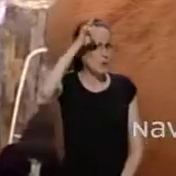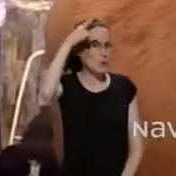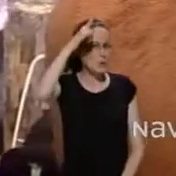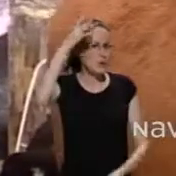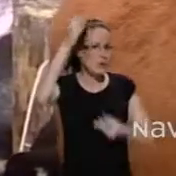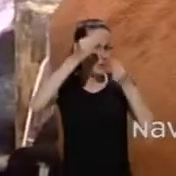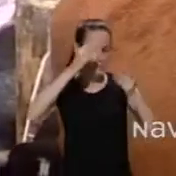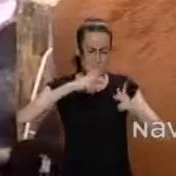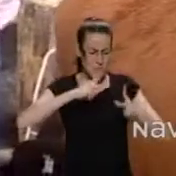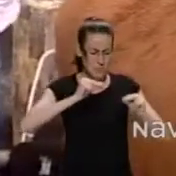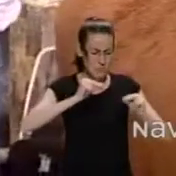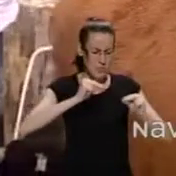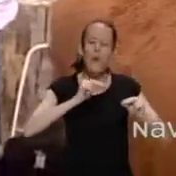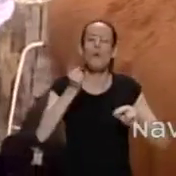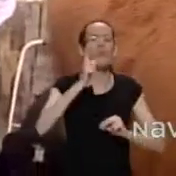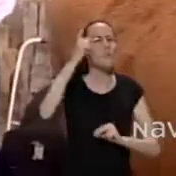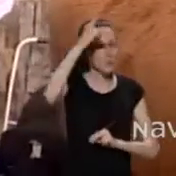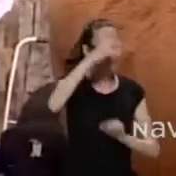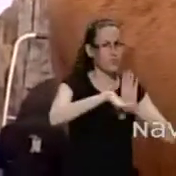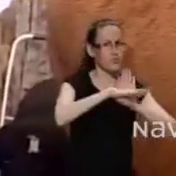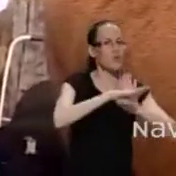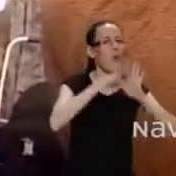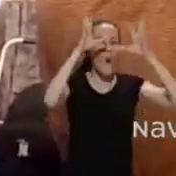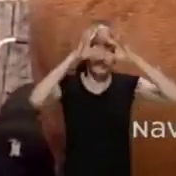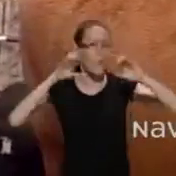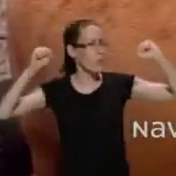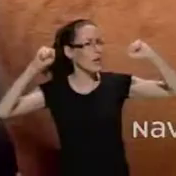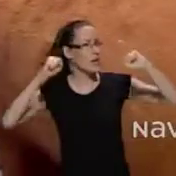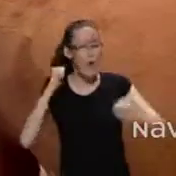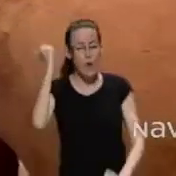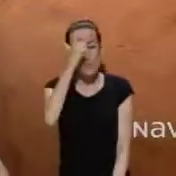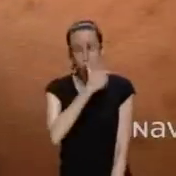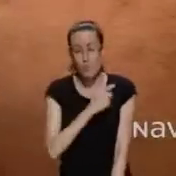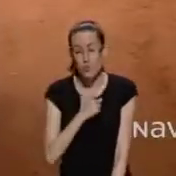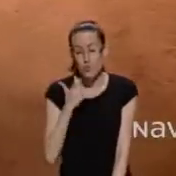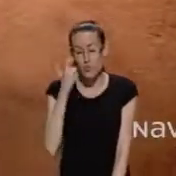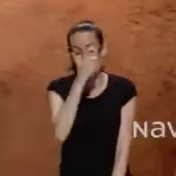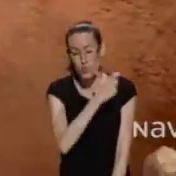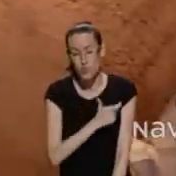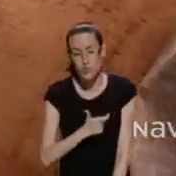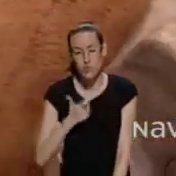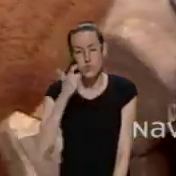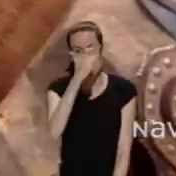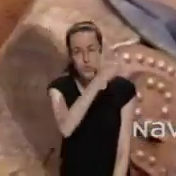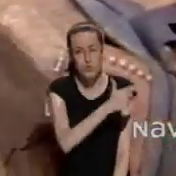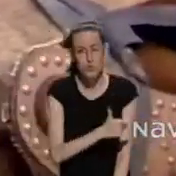me costó mucho. Estos me costaron mucho tiempo. Claro, tampoco lo hacía seguido porque entre medio pues hacía de estos.